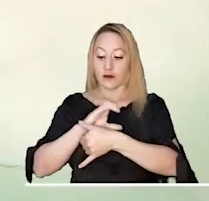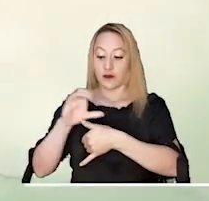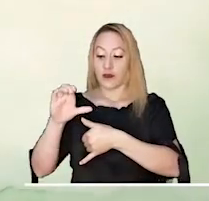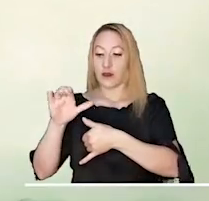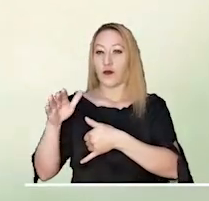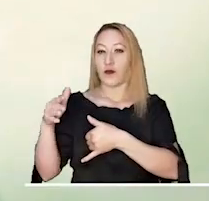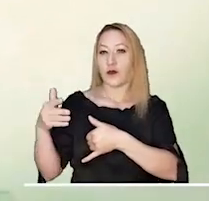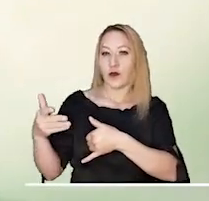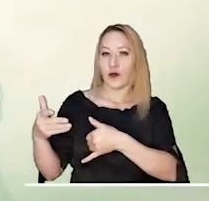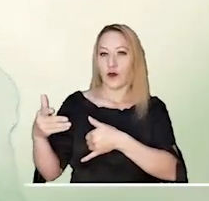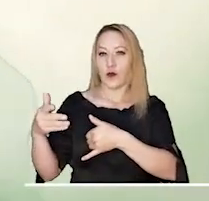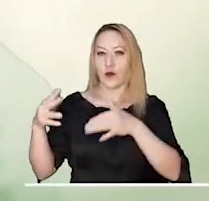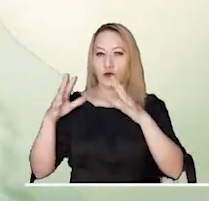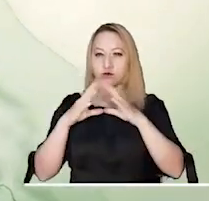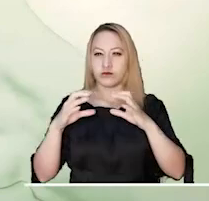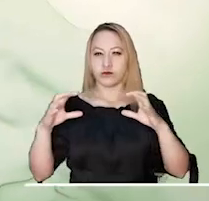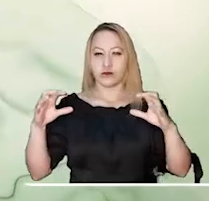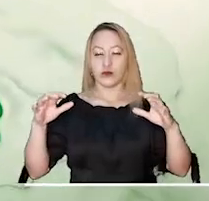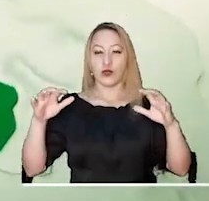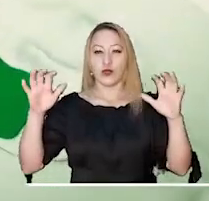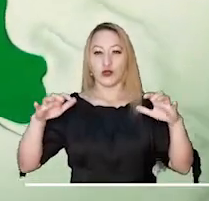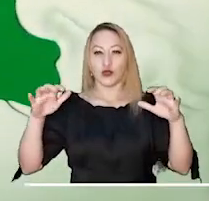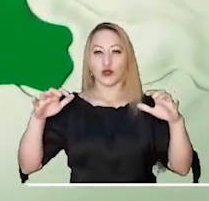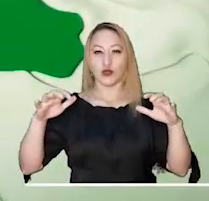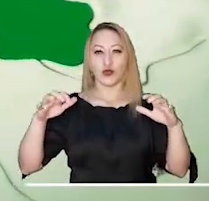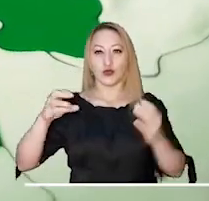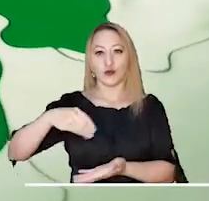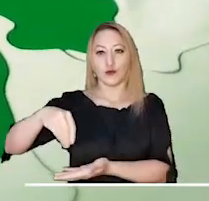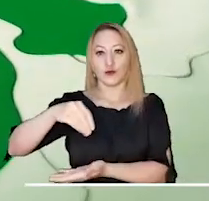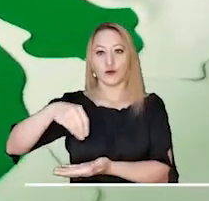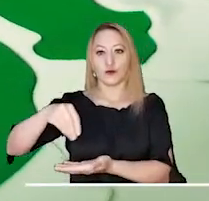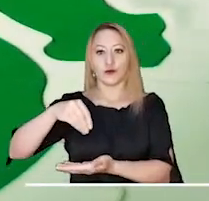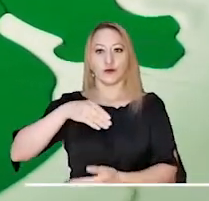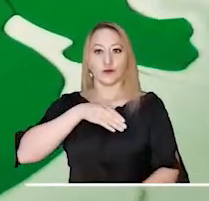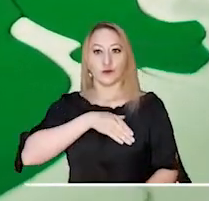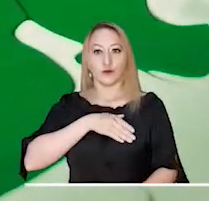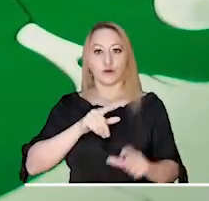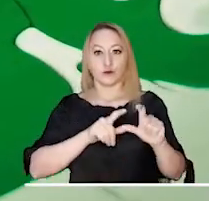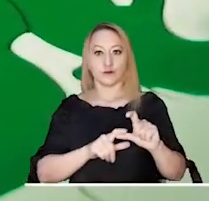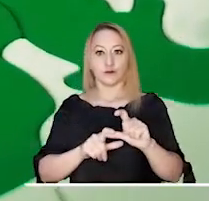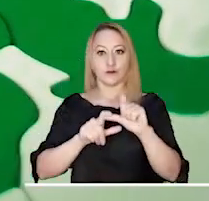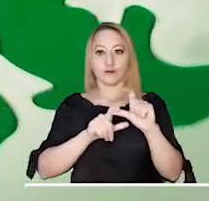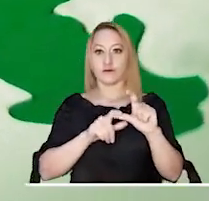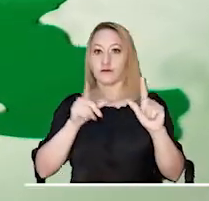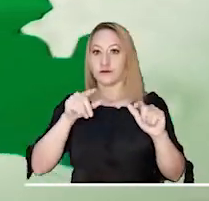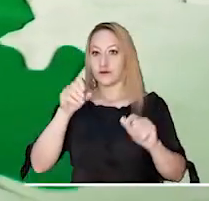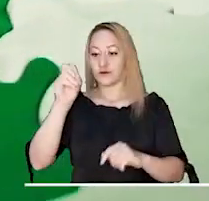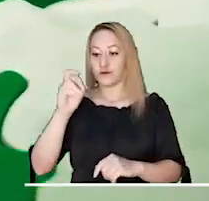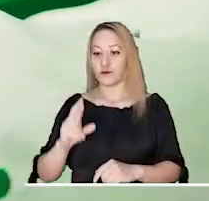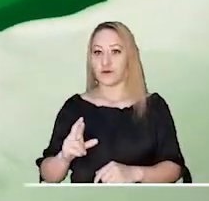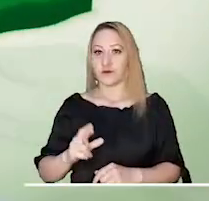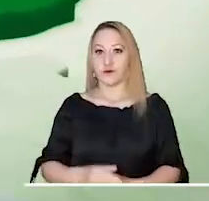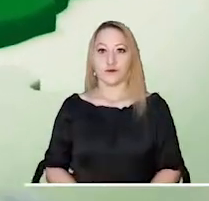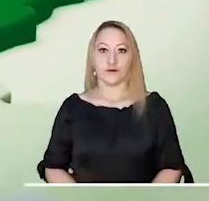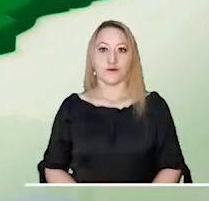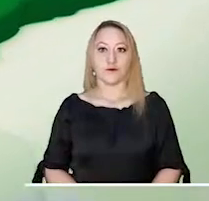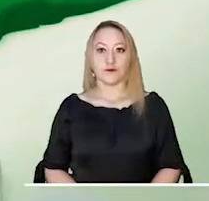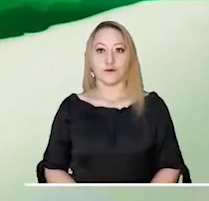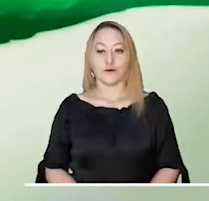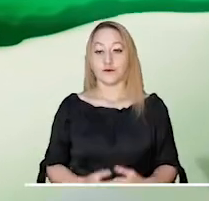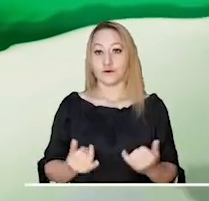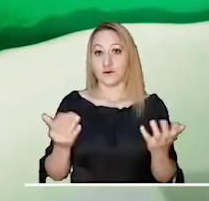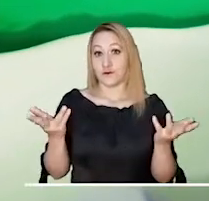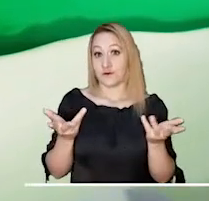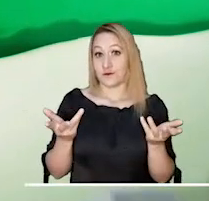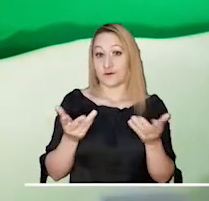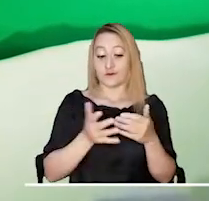la región Caribe durante la mañana, lo que podría activar algunas lluvias en Atlántico, Bolívar, La Guajira y en sectores del sur de